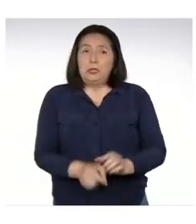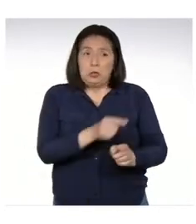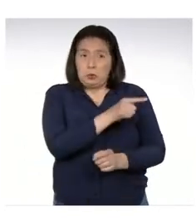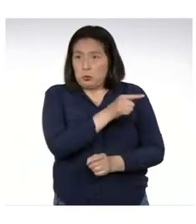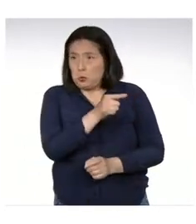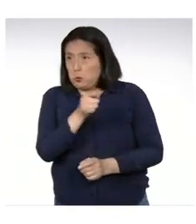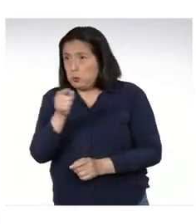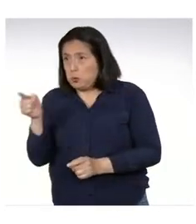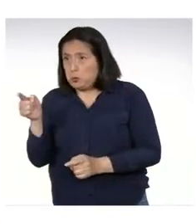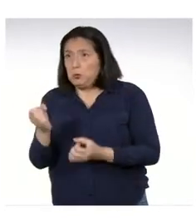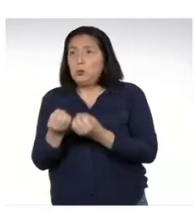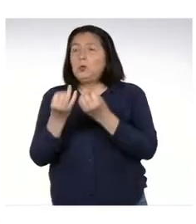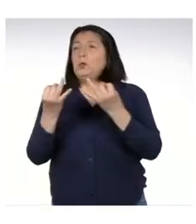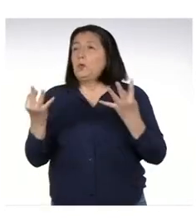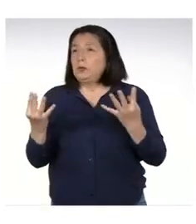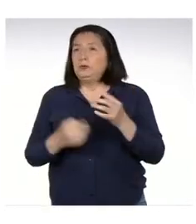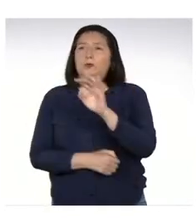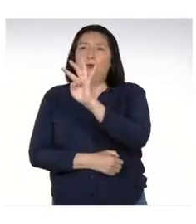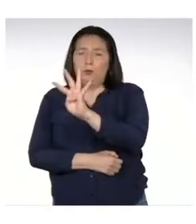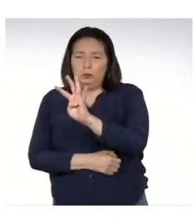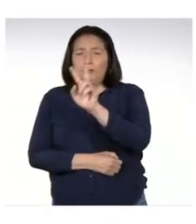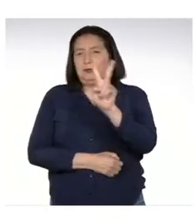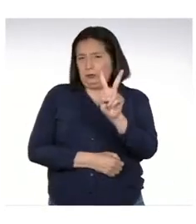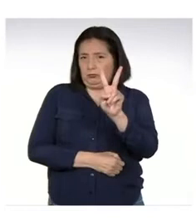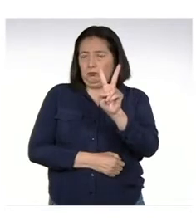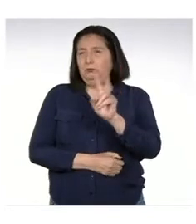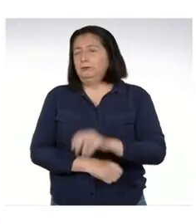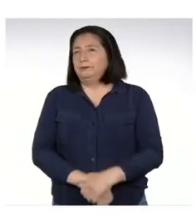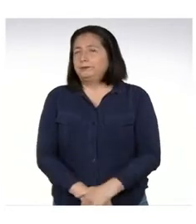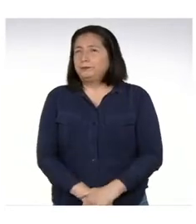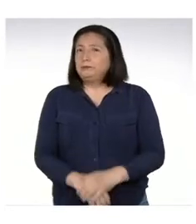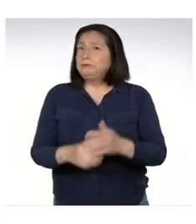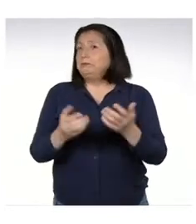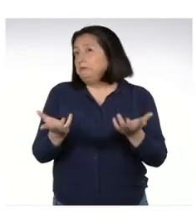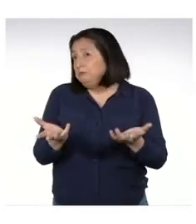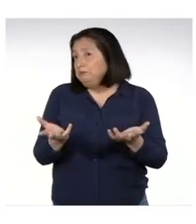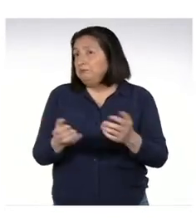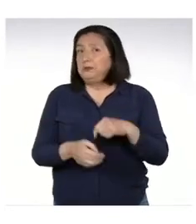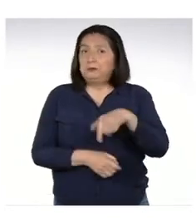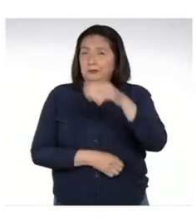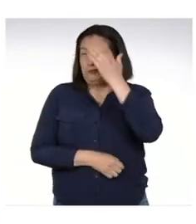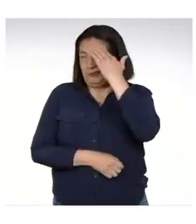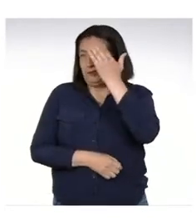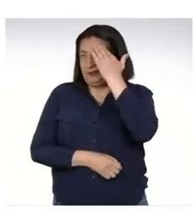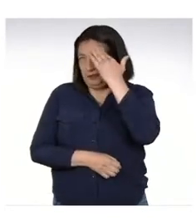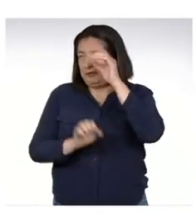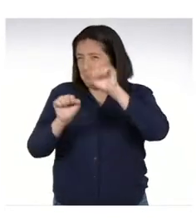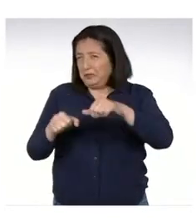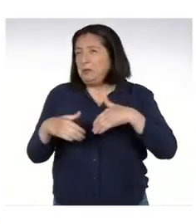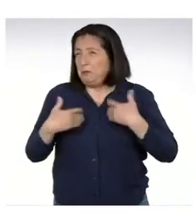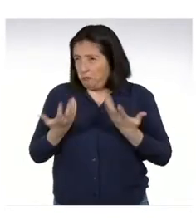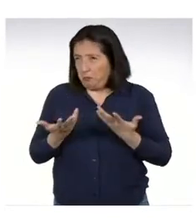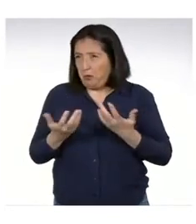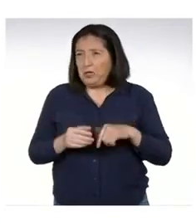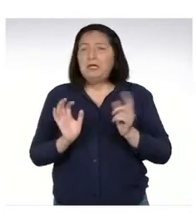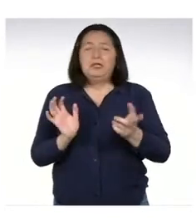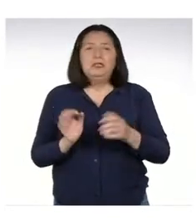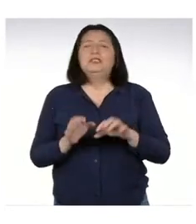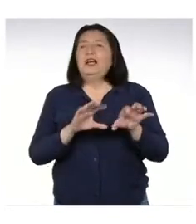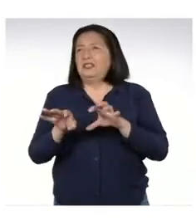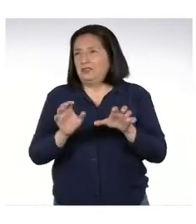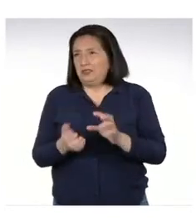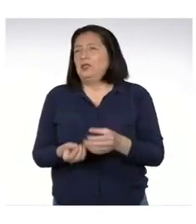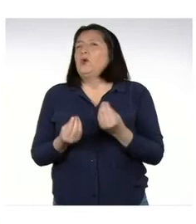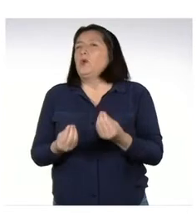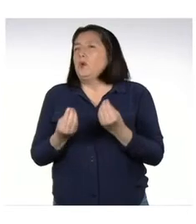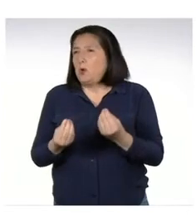Esto da como resultado el número 42. Sin embargo, como ya sabemos, podemos representarlo y operarlo